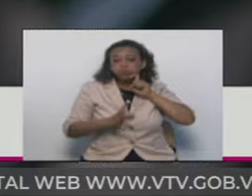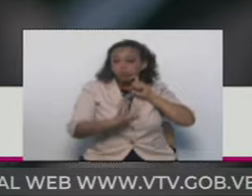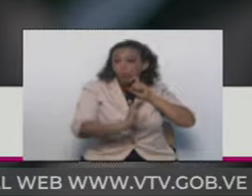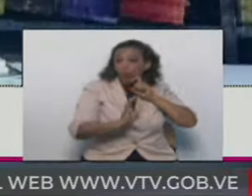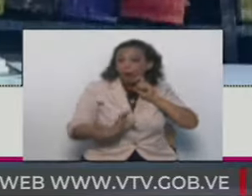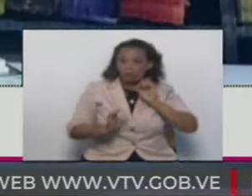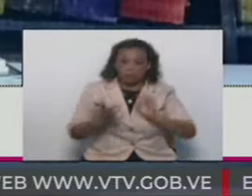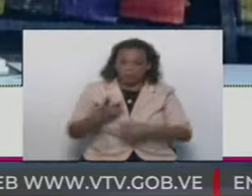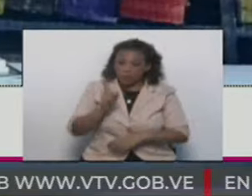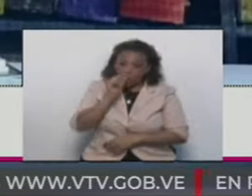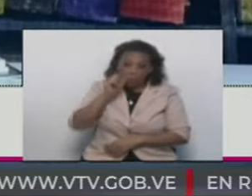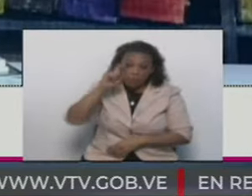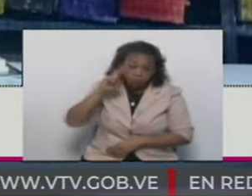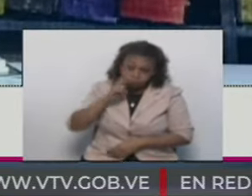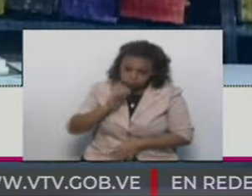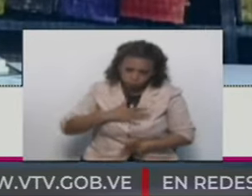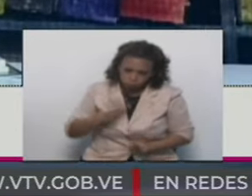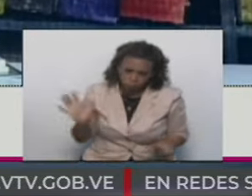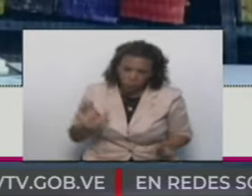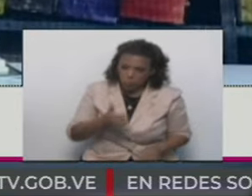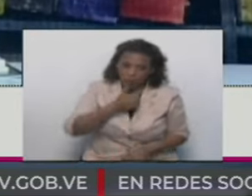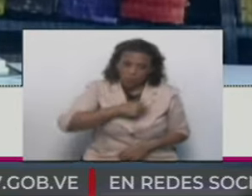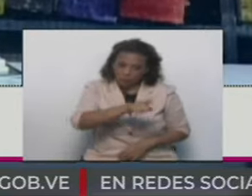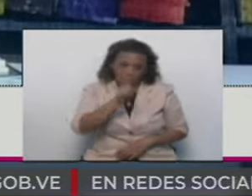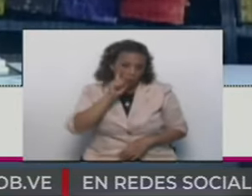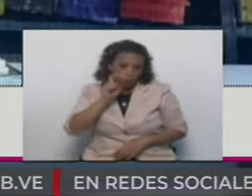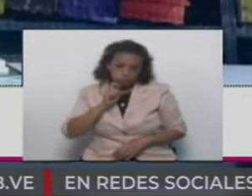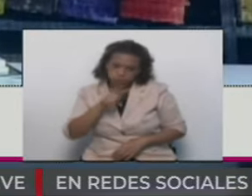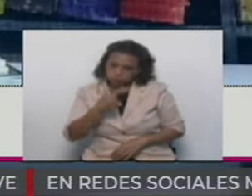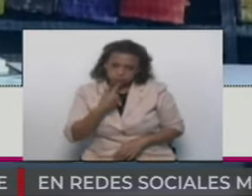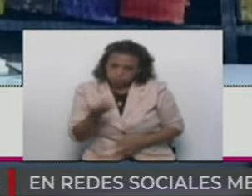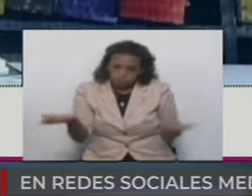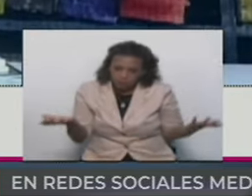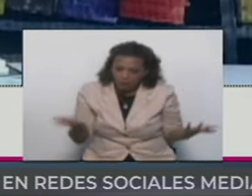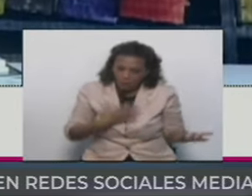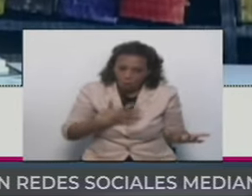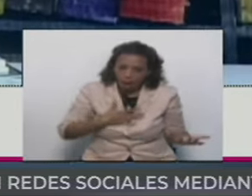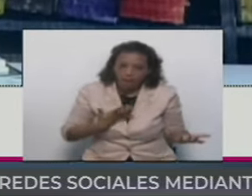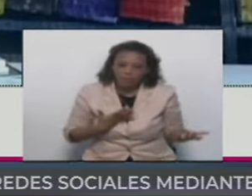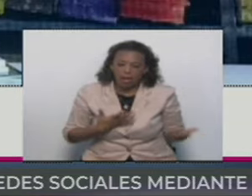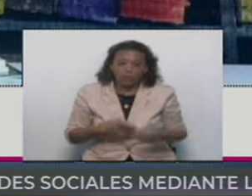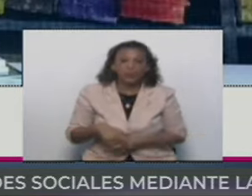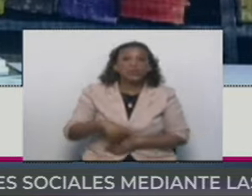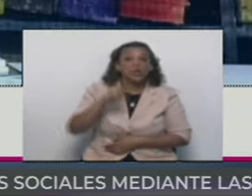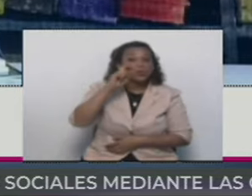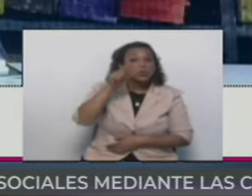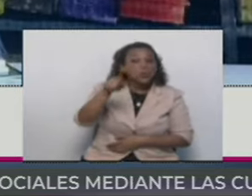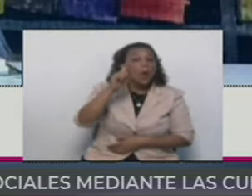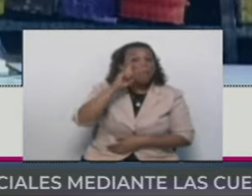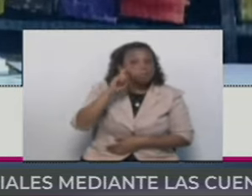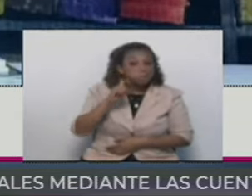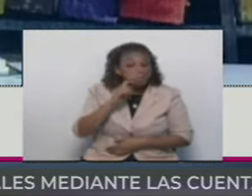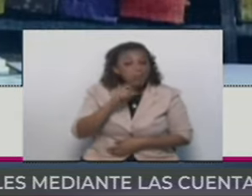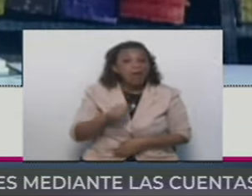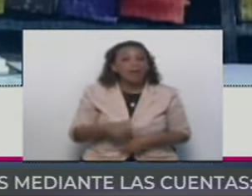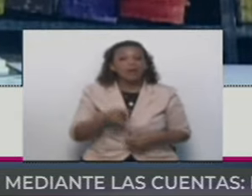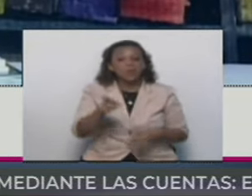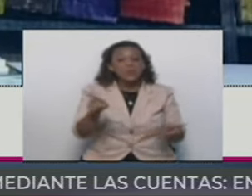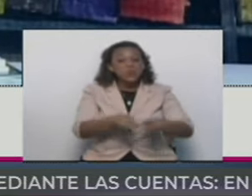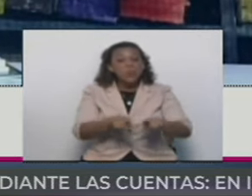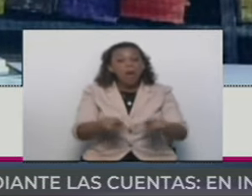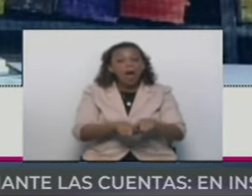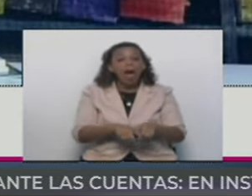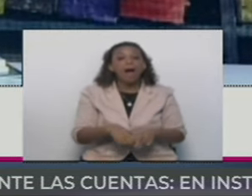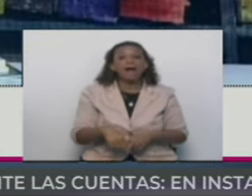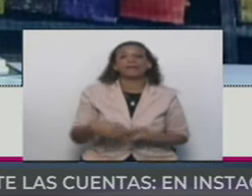barriga. Tú no la aguantarías, Raúl. Tienes una barriga como de 3 meses, pero es por